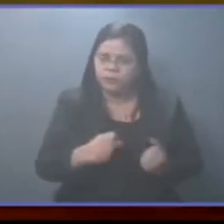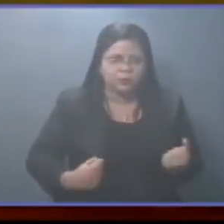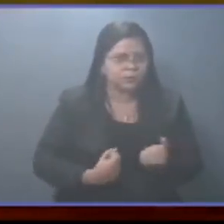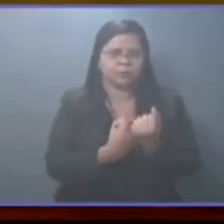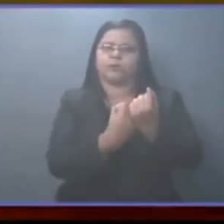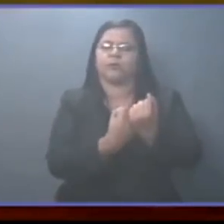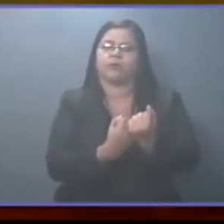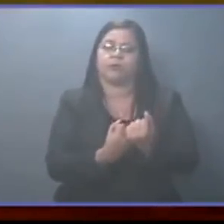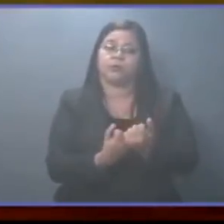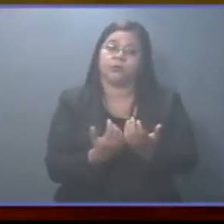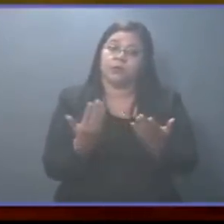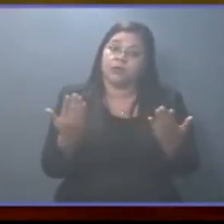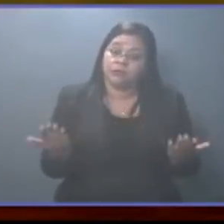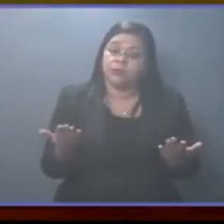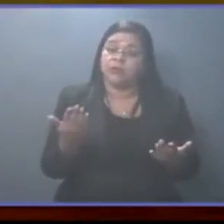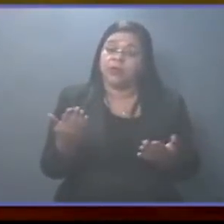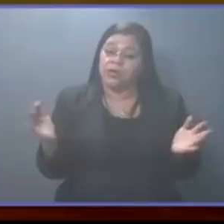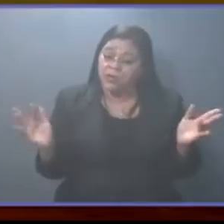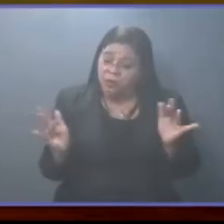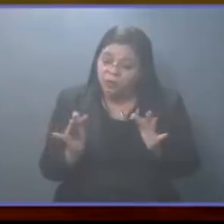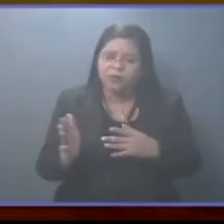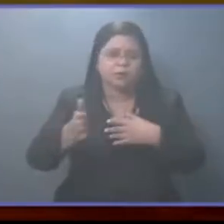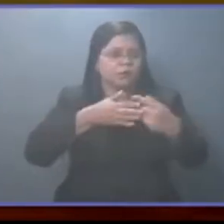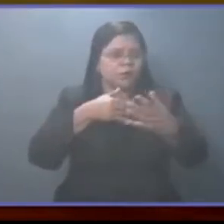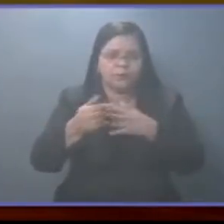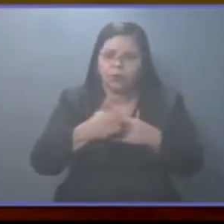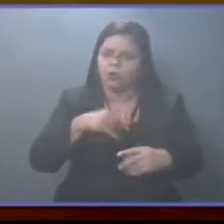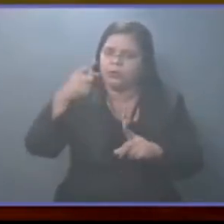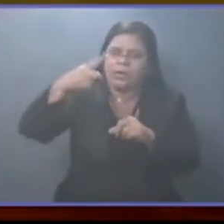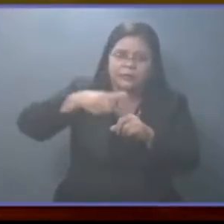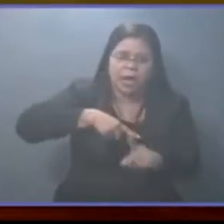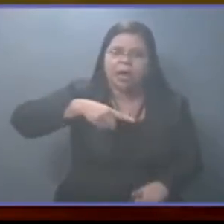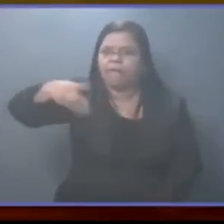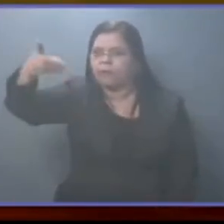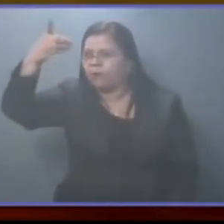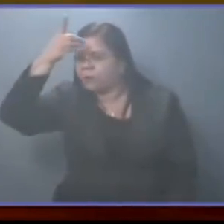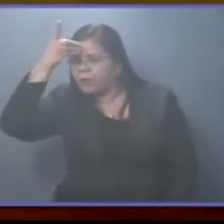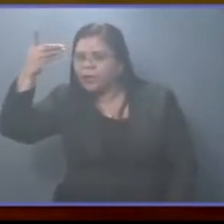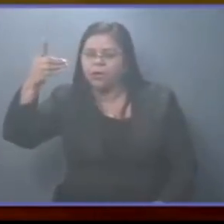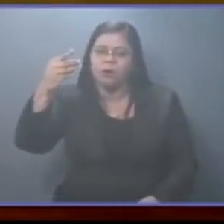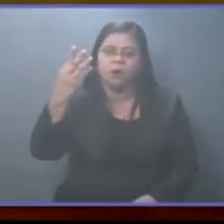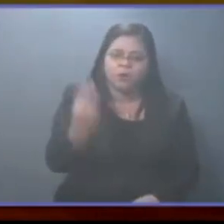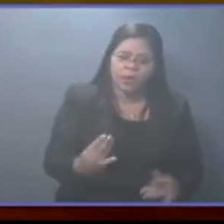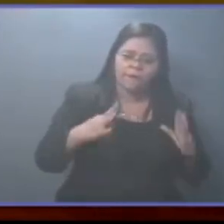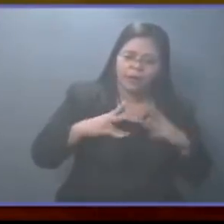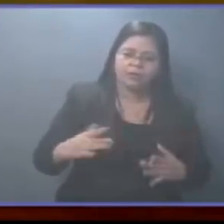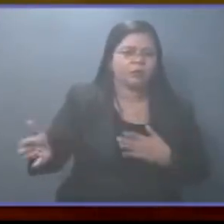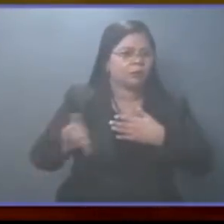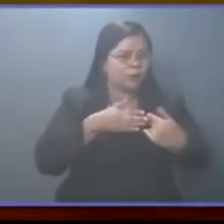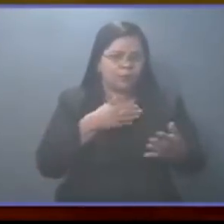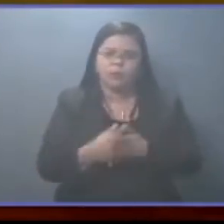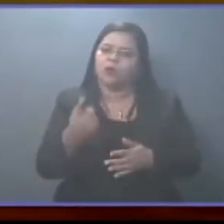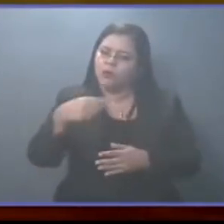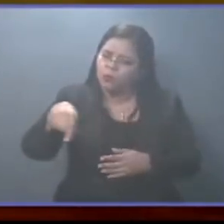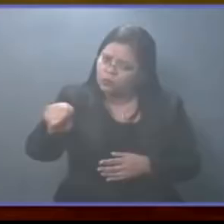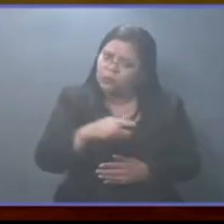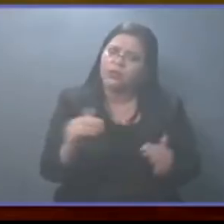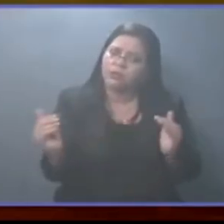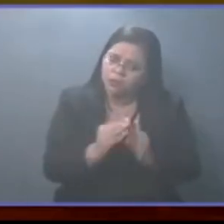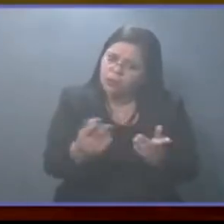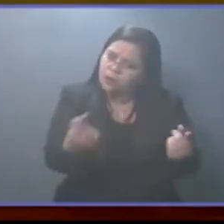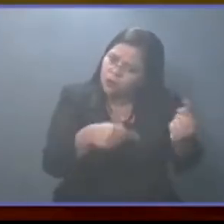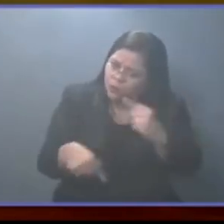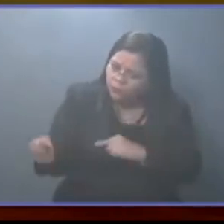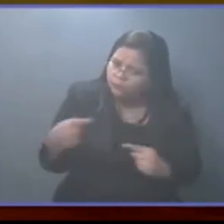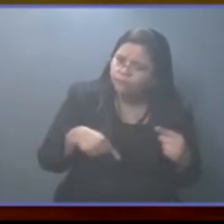había una tormenta cuando nos tuvimos que reunir alta no fuera sábado domingo o fecha de vacaciones allí estuvieron ustedes